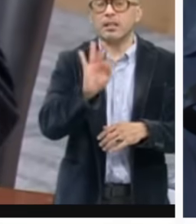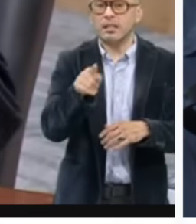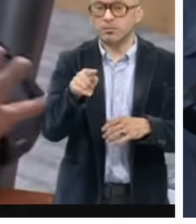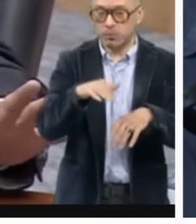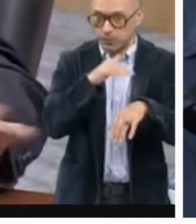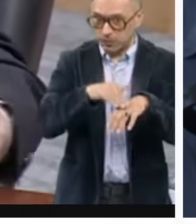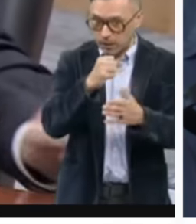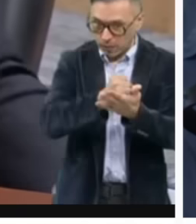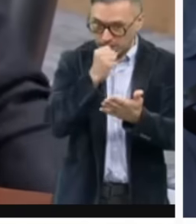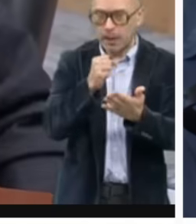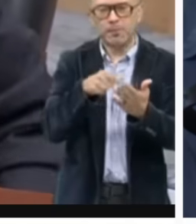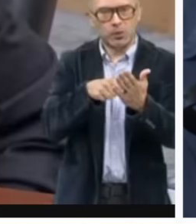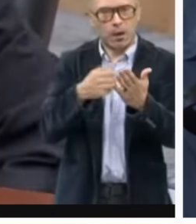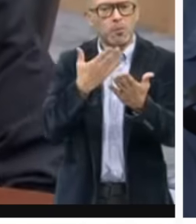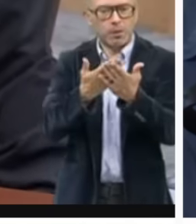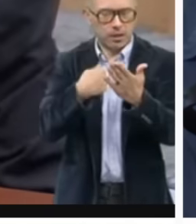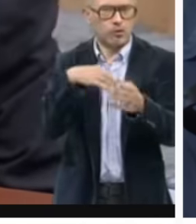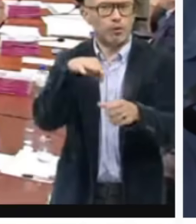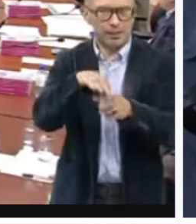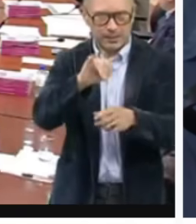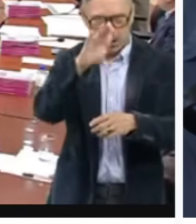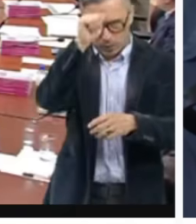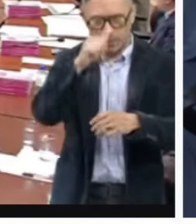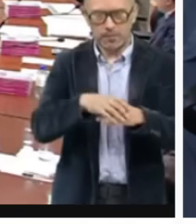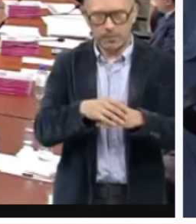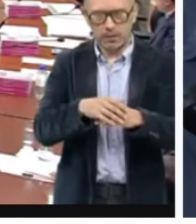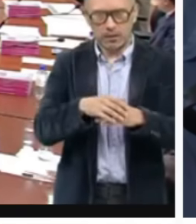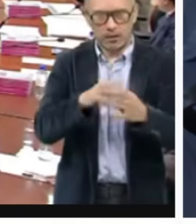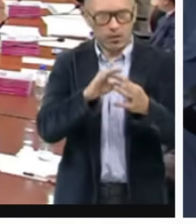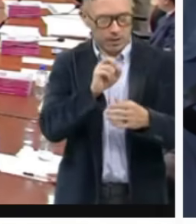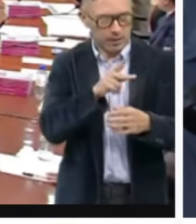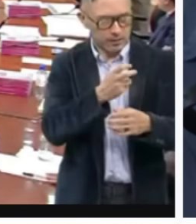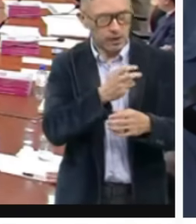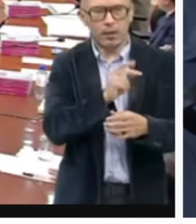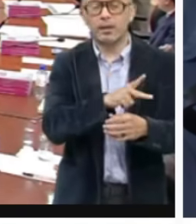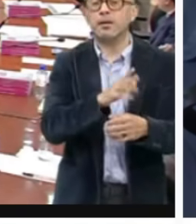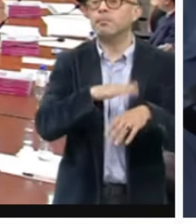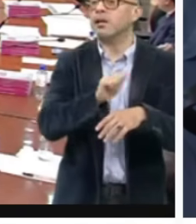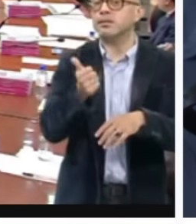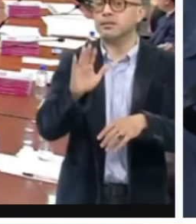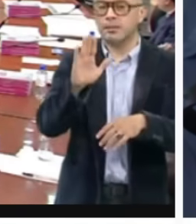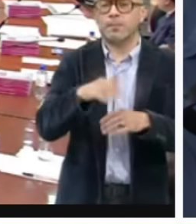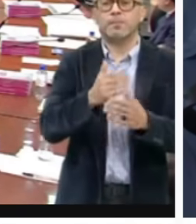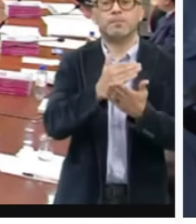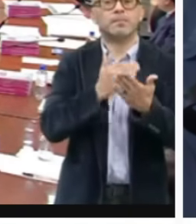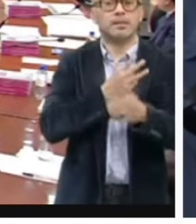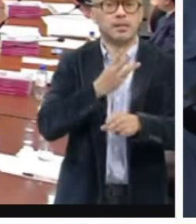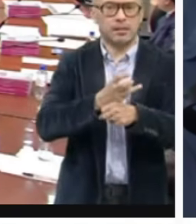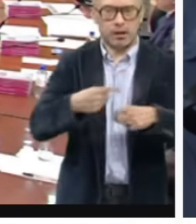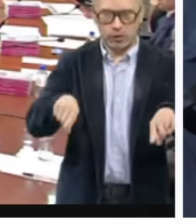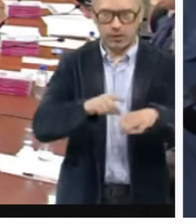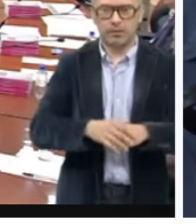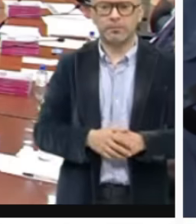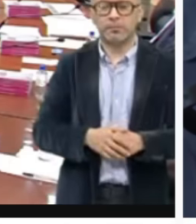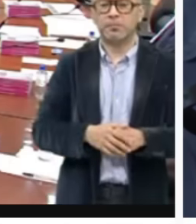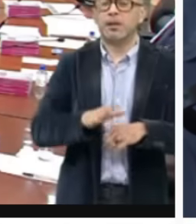votaría a favor de la propuesta. Gracias. ¿Qué es la propuesta, no? Ok. ¿Alguien más? En tercera ronda. No habiendo más